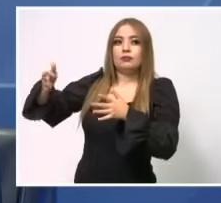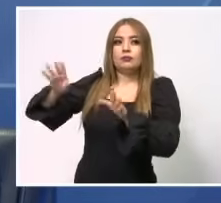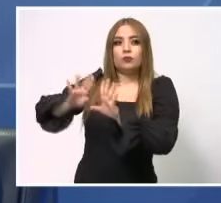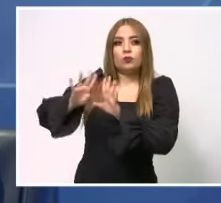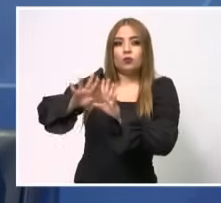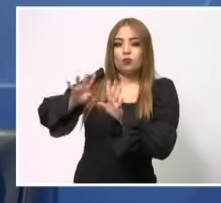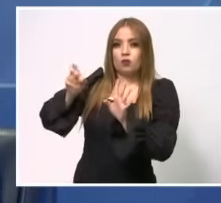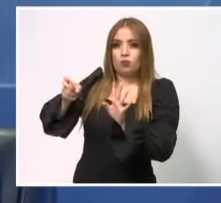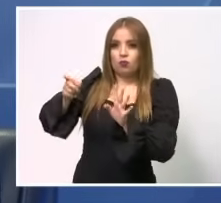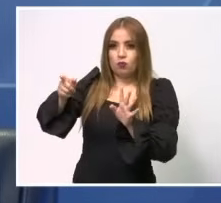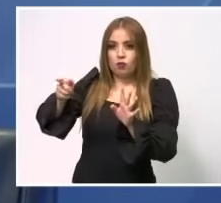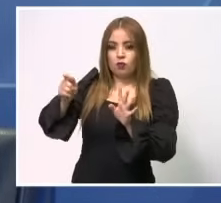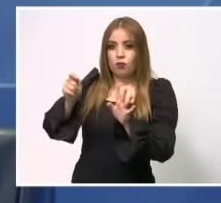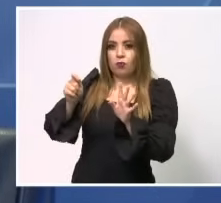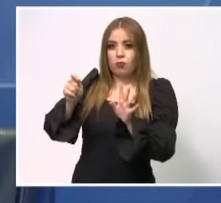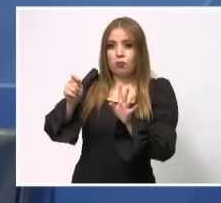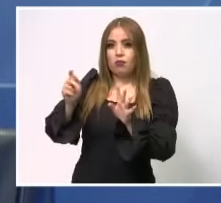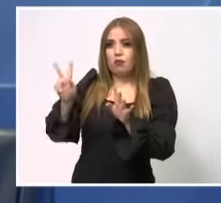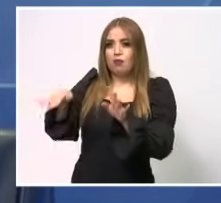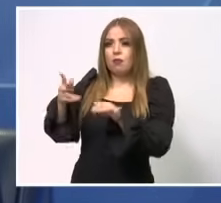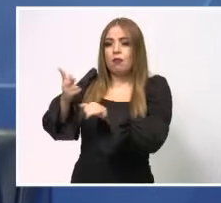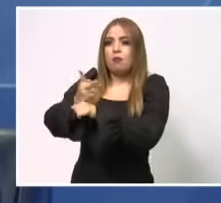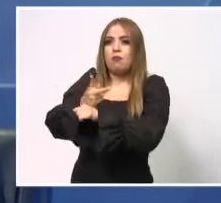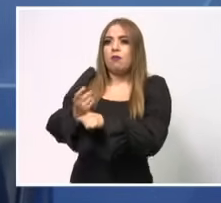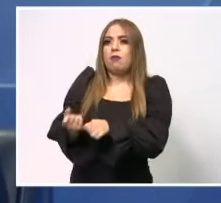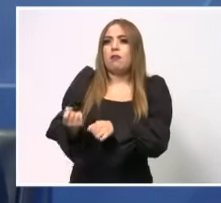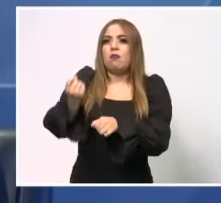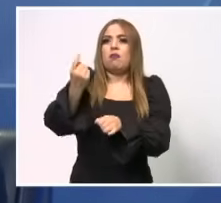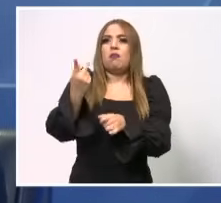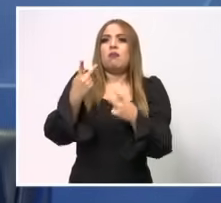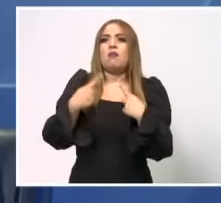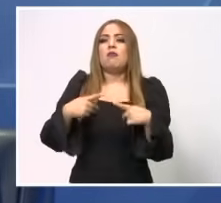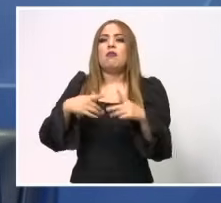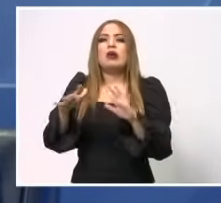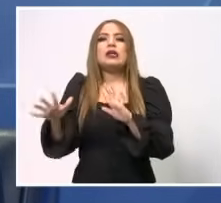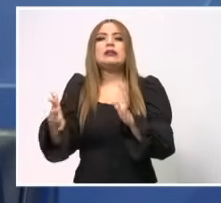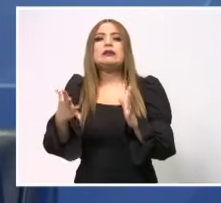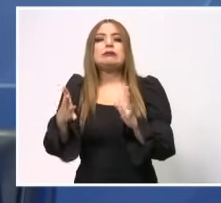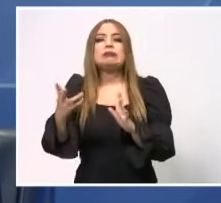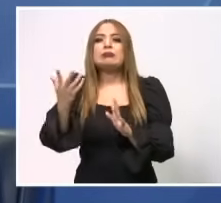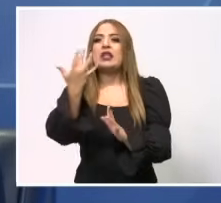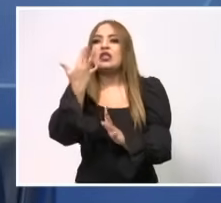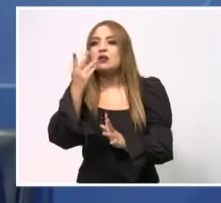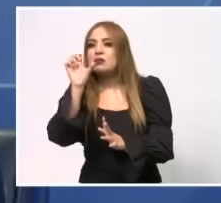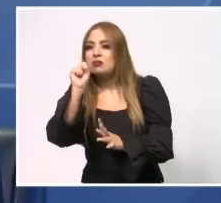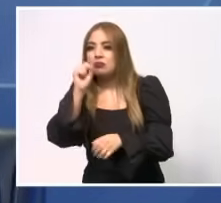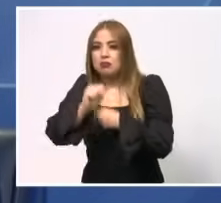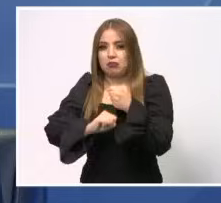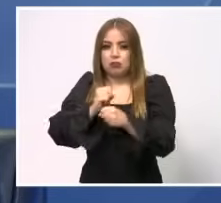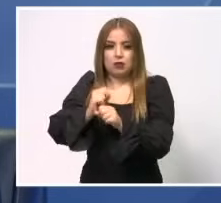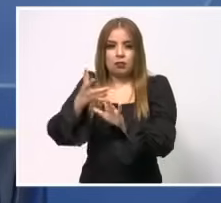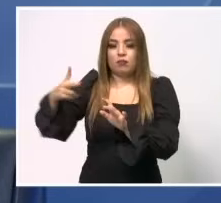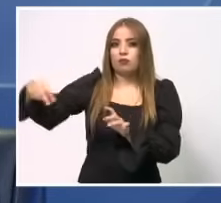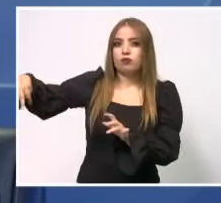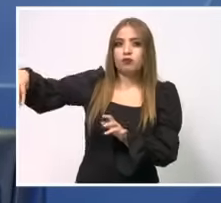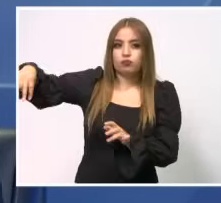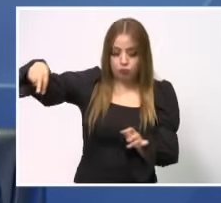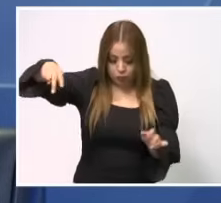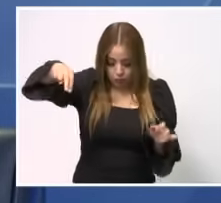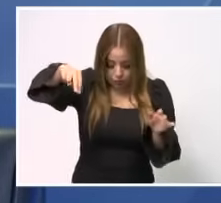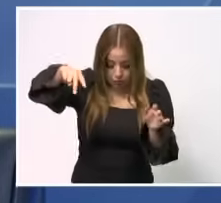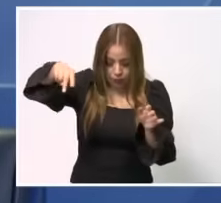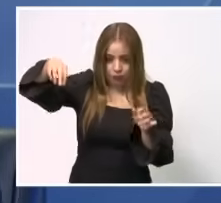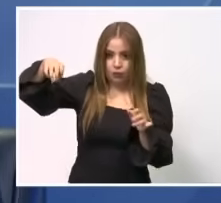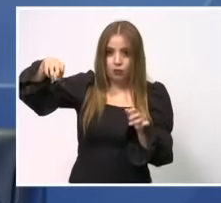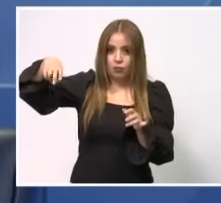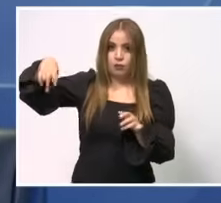con ese aficionado pasa un aficionado Yo Le calculo entre 50 o 60 años o sea ya estaba no no voy a decir que grande pero